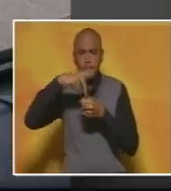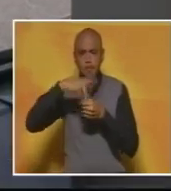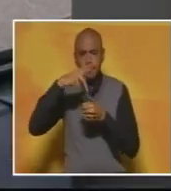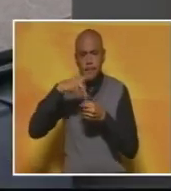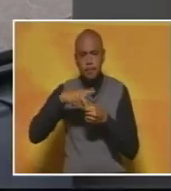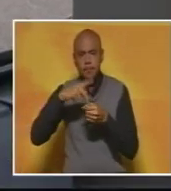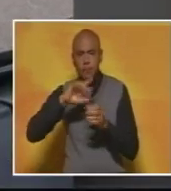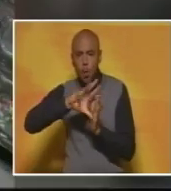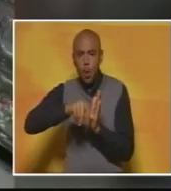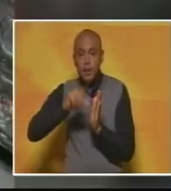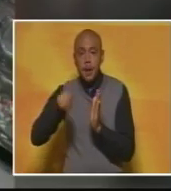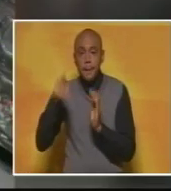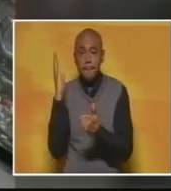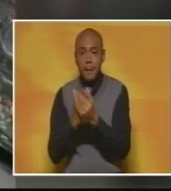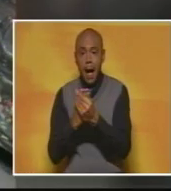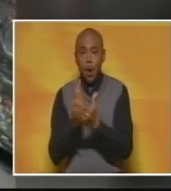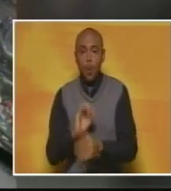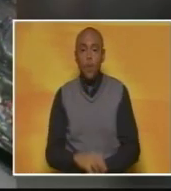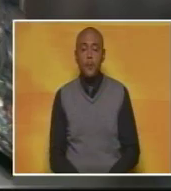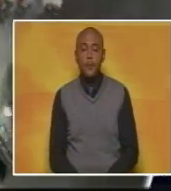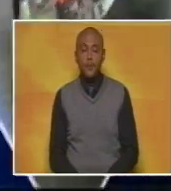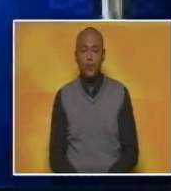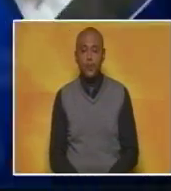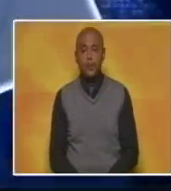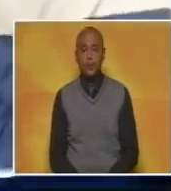una sucursal bancaria.